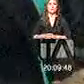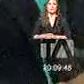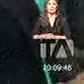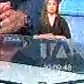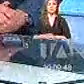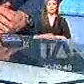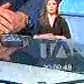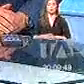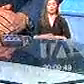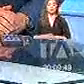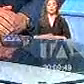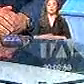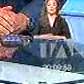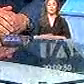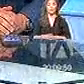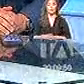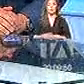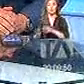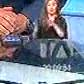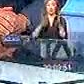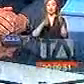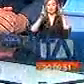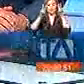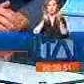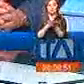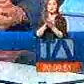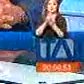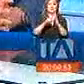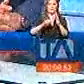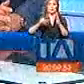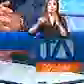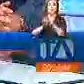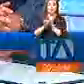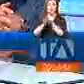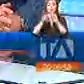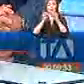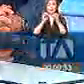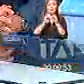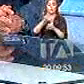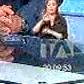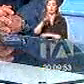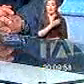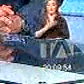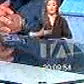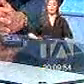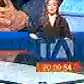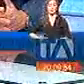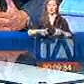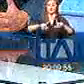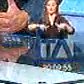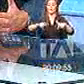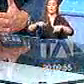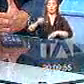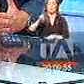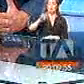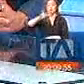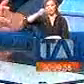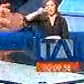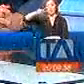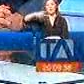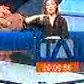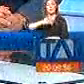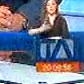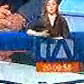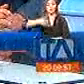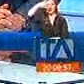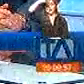24 horas. El esquema de financiamiento de la campaña presidencial Moreno Glass de 2017 incluye aportes de un medio